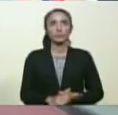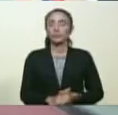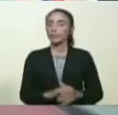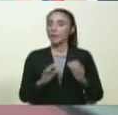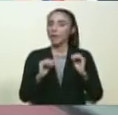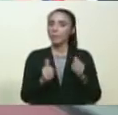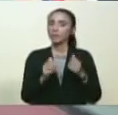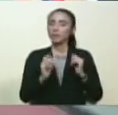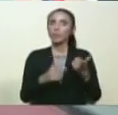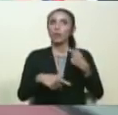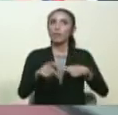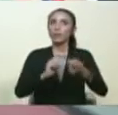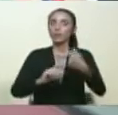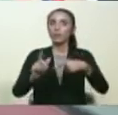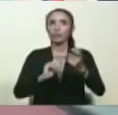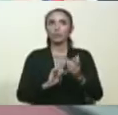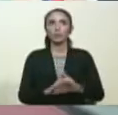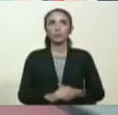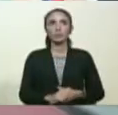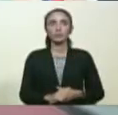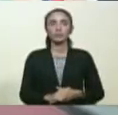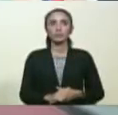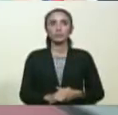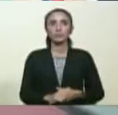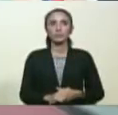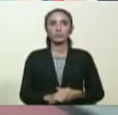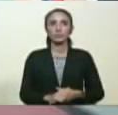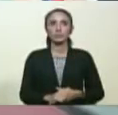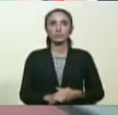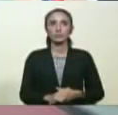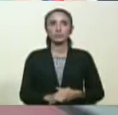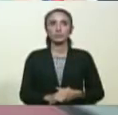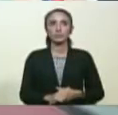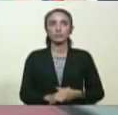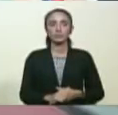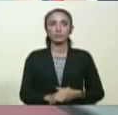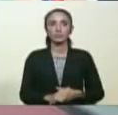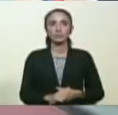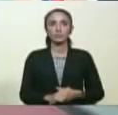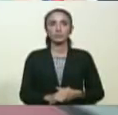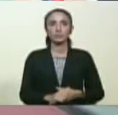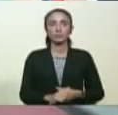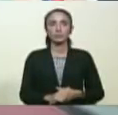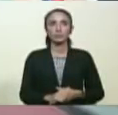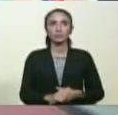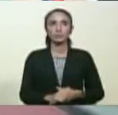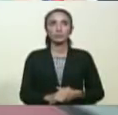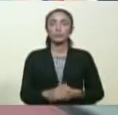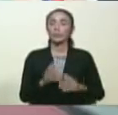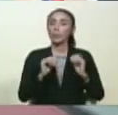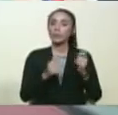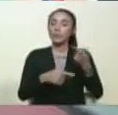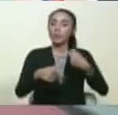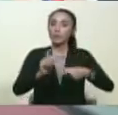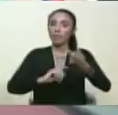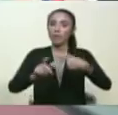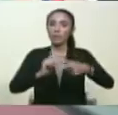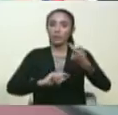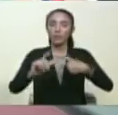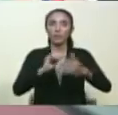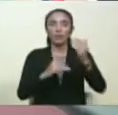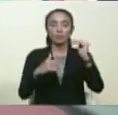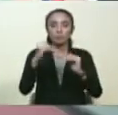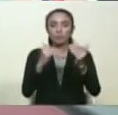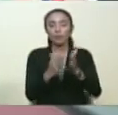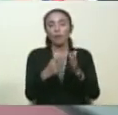Empezandito, hemos logrado vender en equivalente